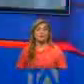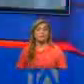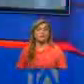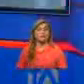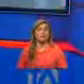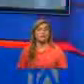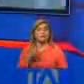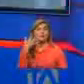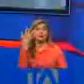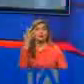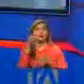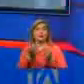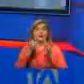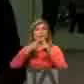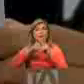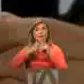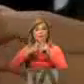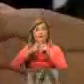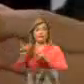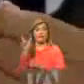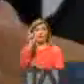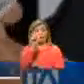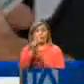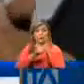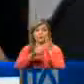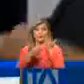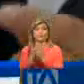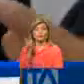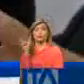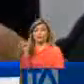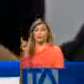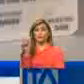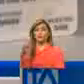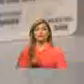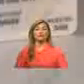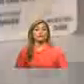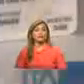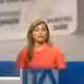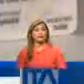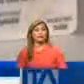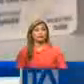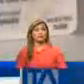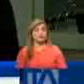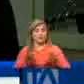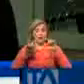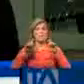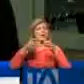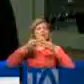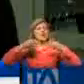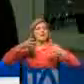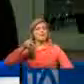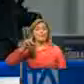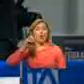A partir del 15 de febrero se iniciará con la emisión masiva de las cédulas electrónicas. Estas serán de policarbonato y contarán con